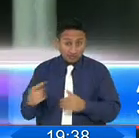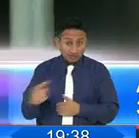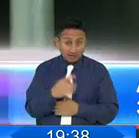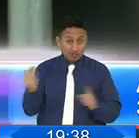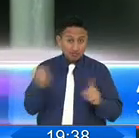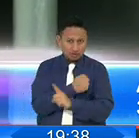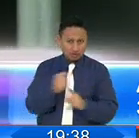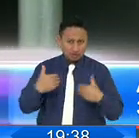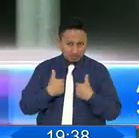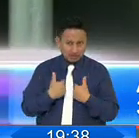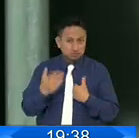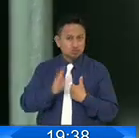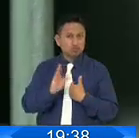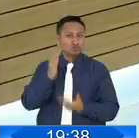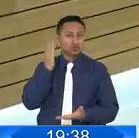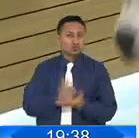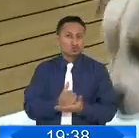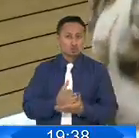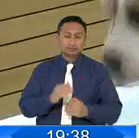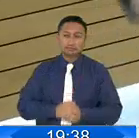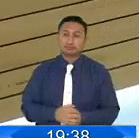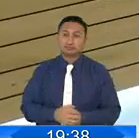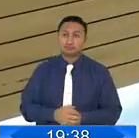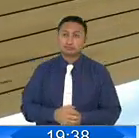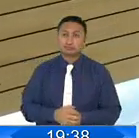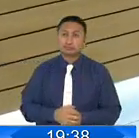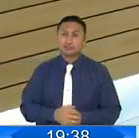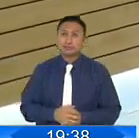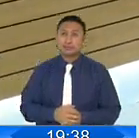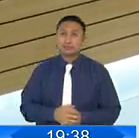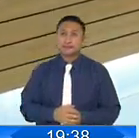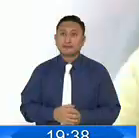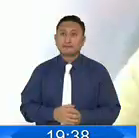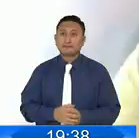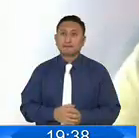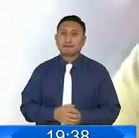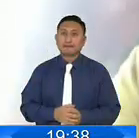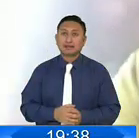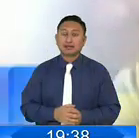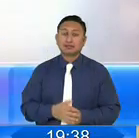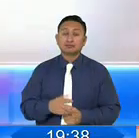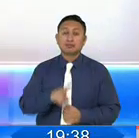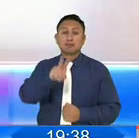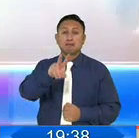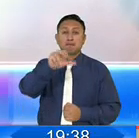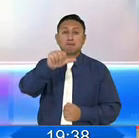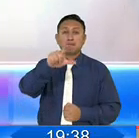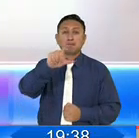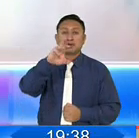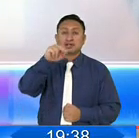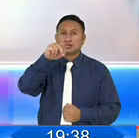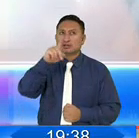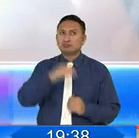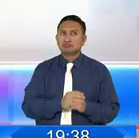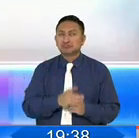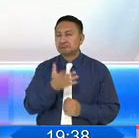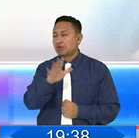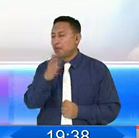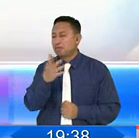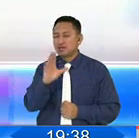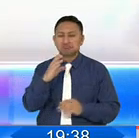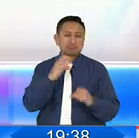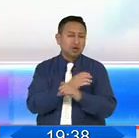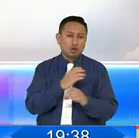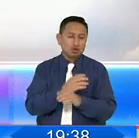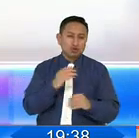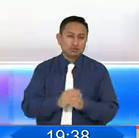de violencia animal, a pesar que estos no se han detenido. Desde Valiente hasta acá nada más te puedo dar una referencia.